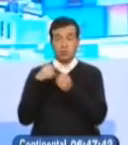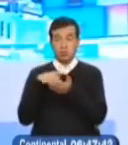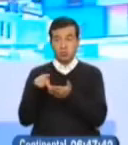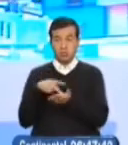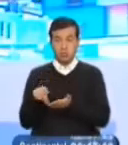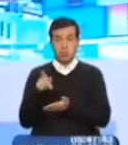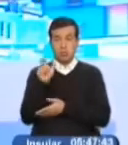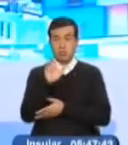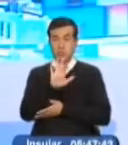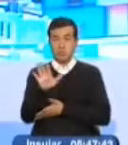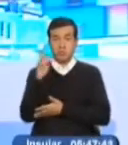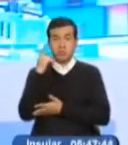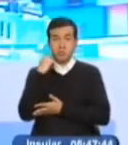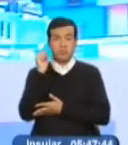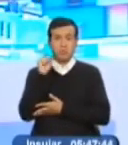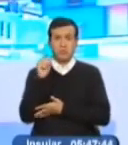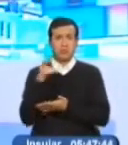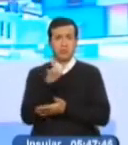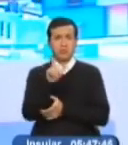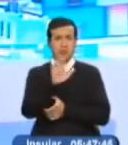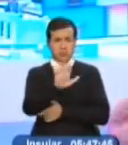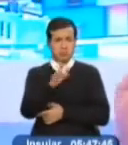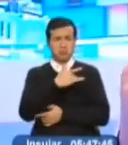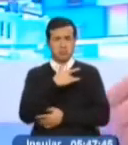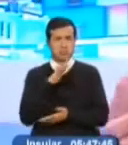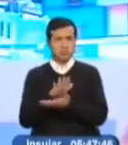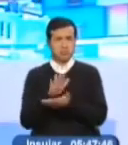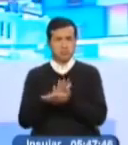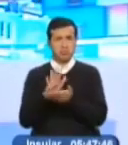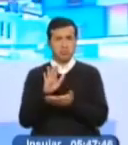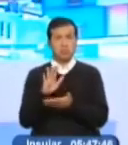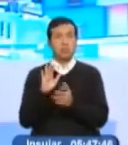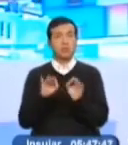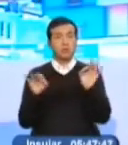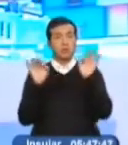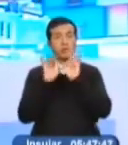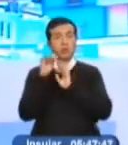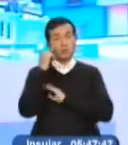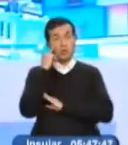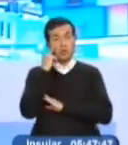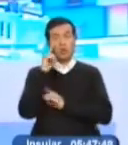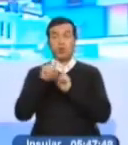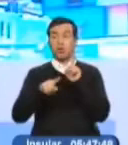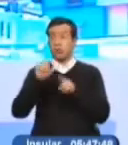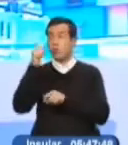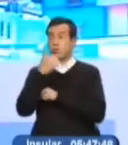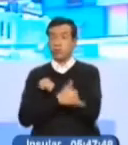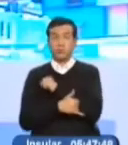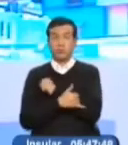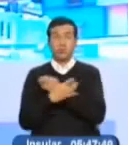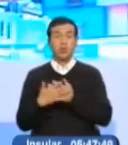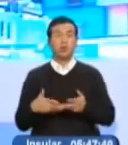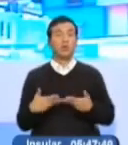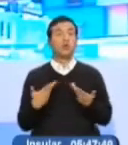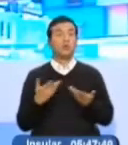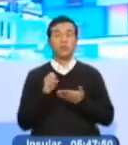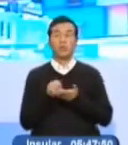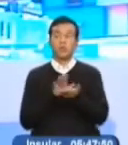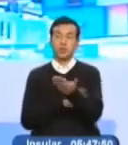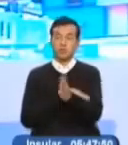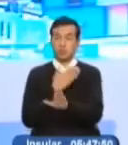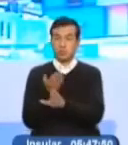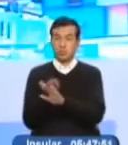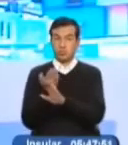que la ciudadanía puede estar muy tranquila y también debe ponderarse que mientras otros países están presentando proyectos